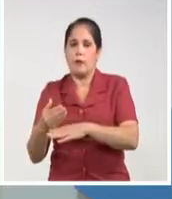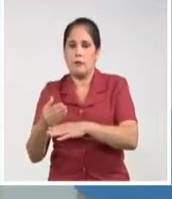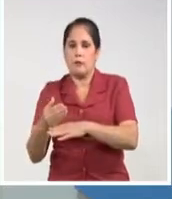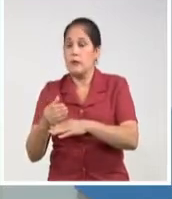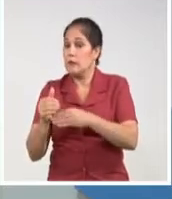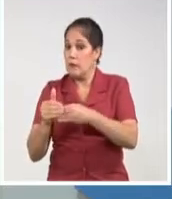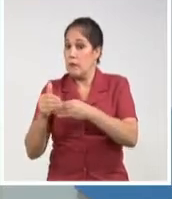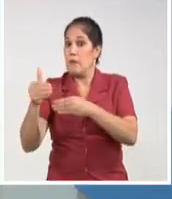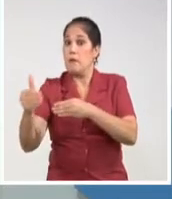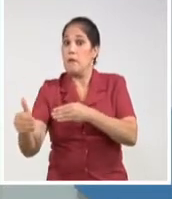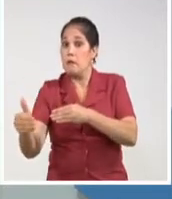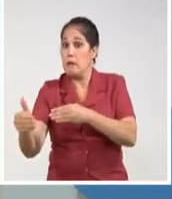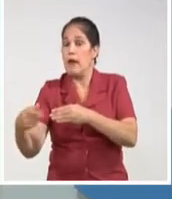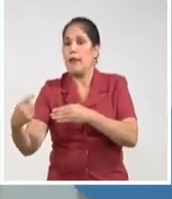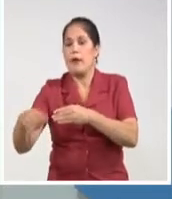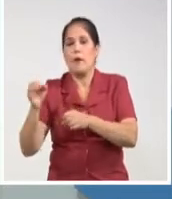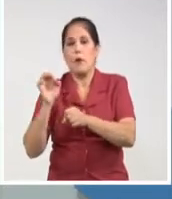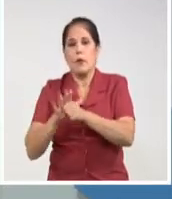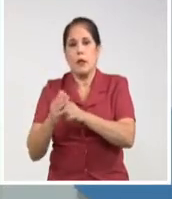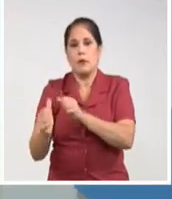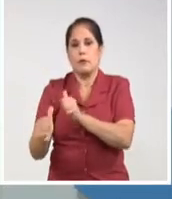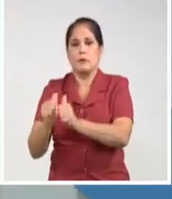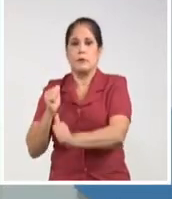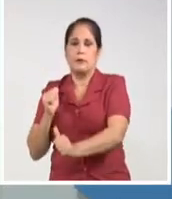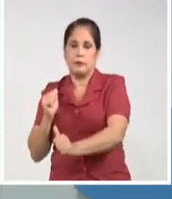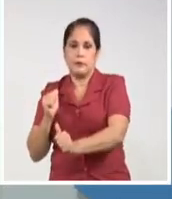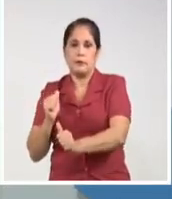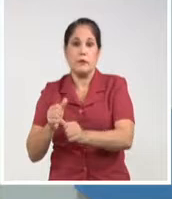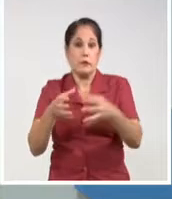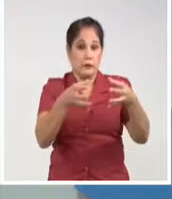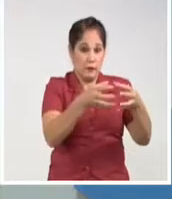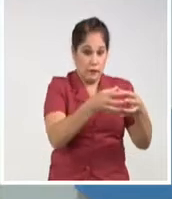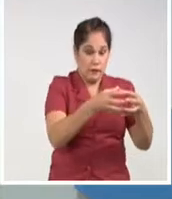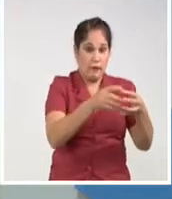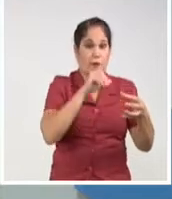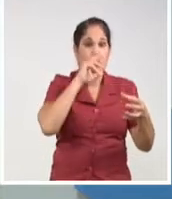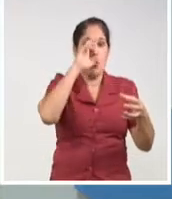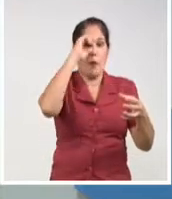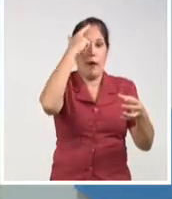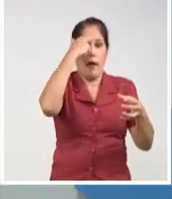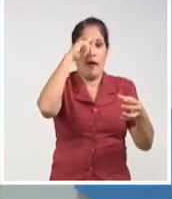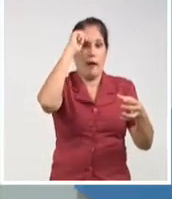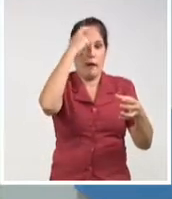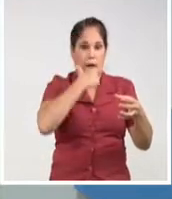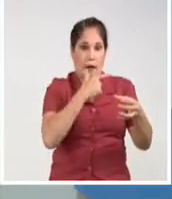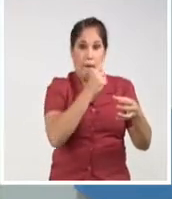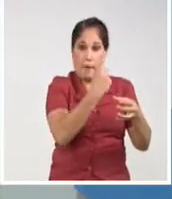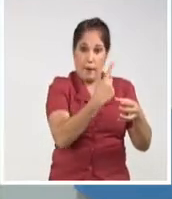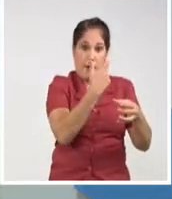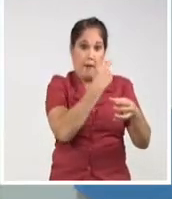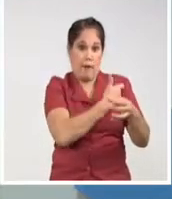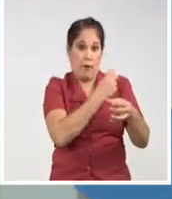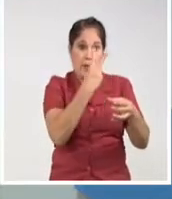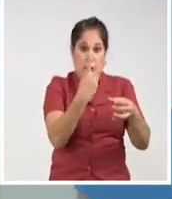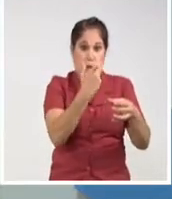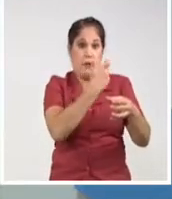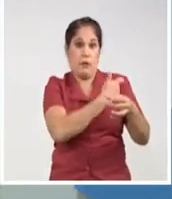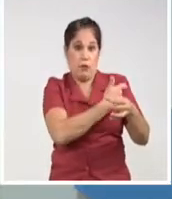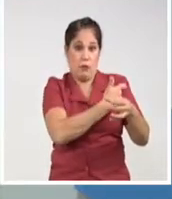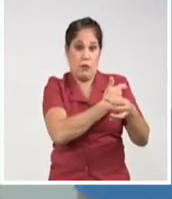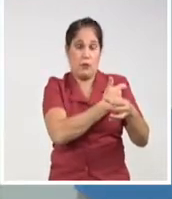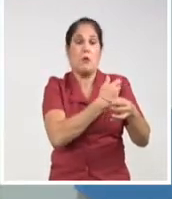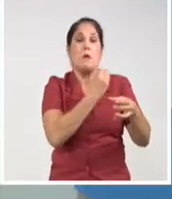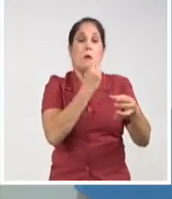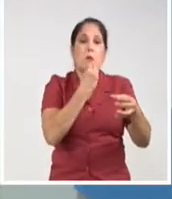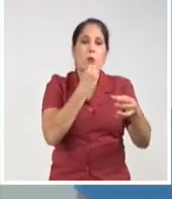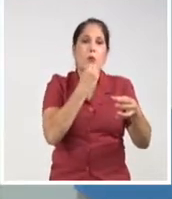este tiempo, debe iniciar el esquema. En el caso de la vacuna Soberana, entre la primera y la segunda dosis puede